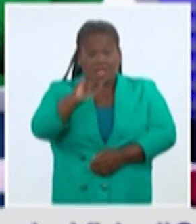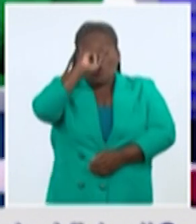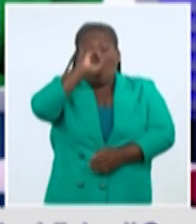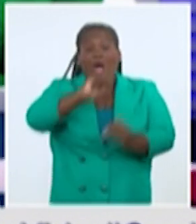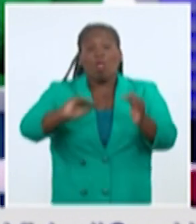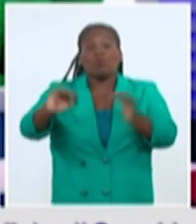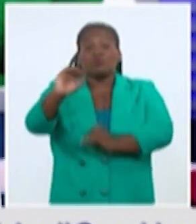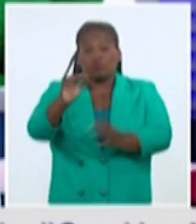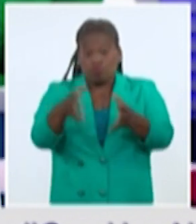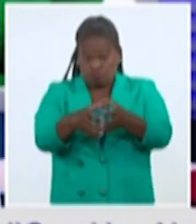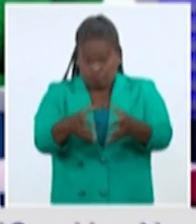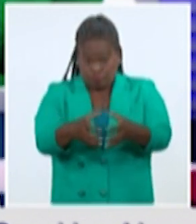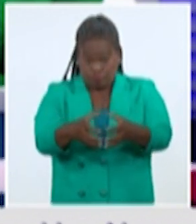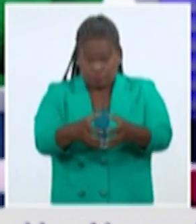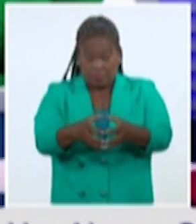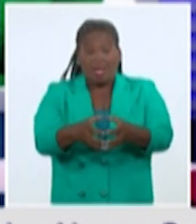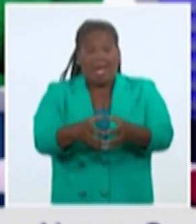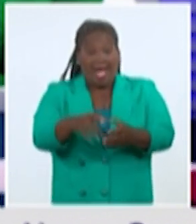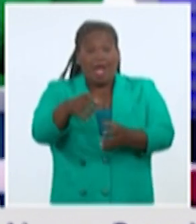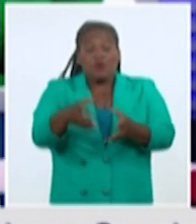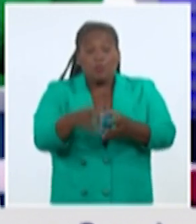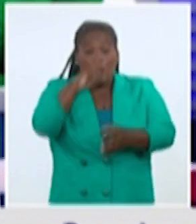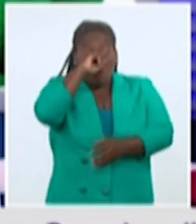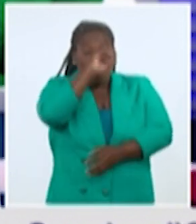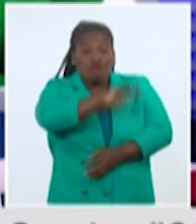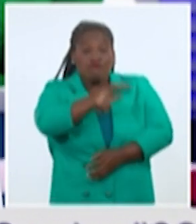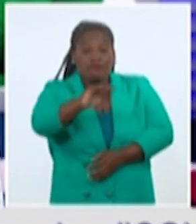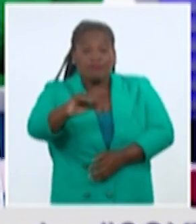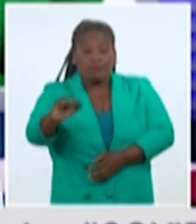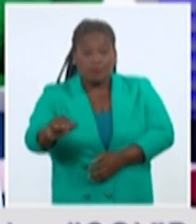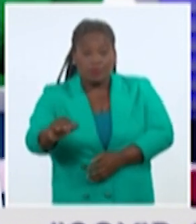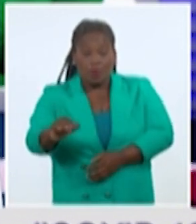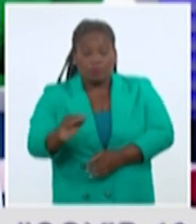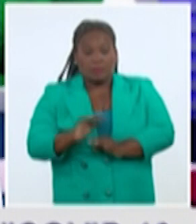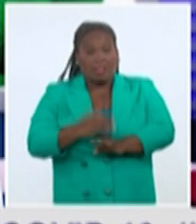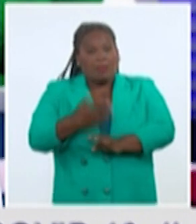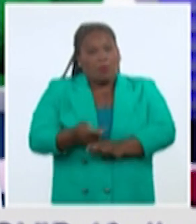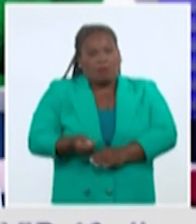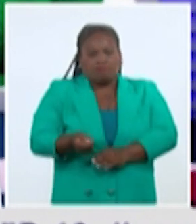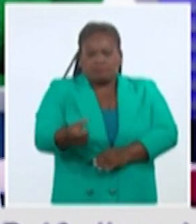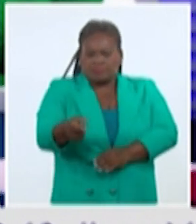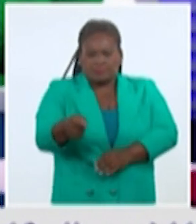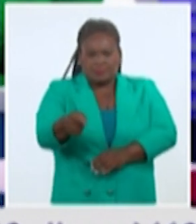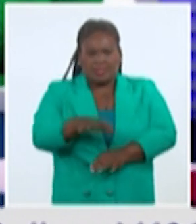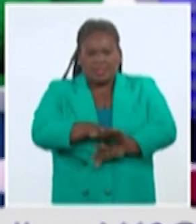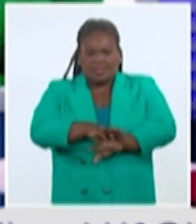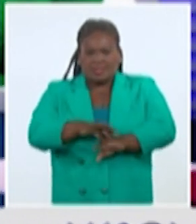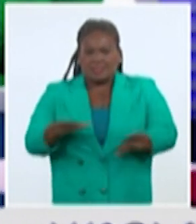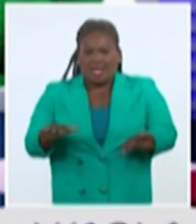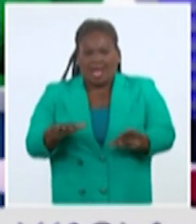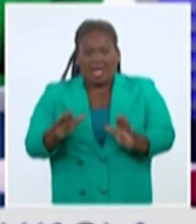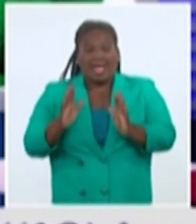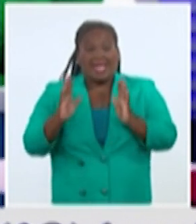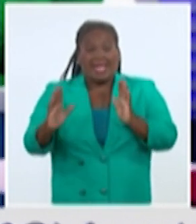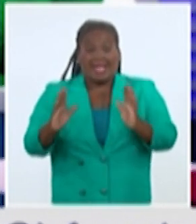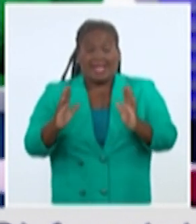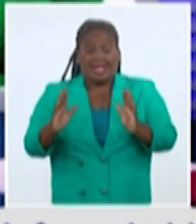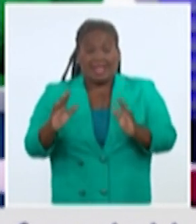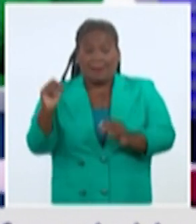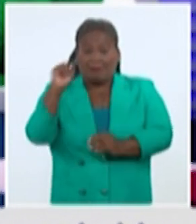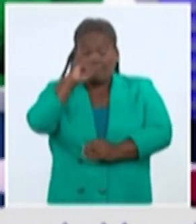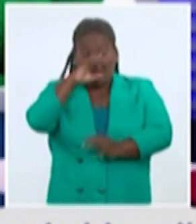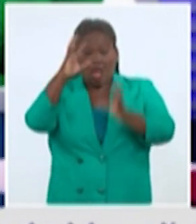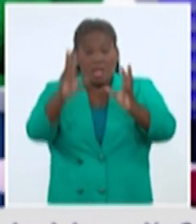referencia, porque en el caso de los niños, próximamente debe estar en fase final los resultados